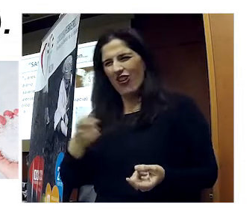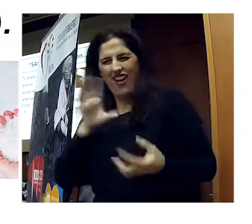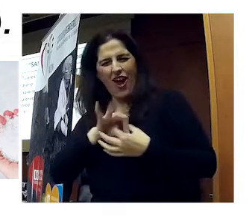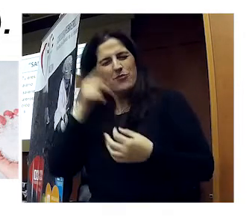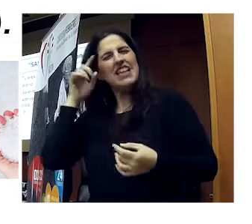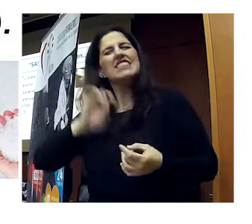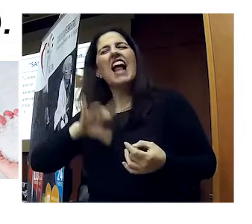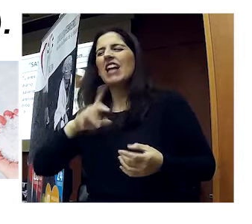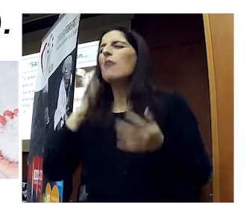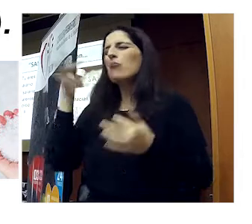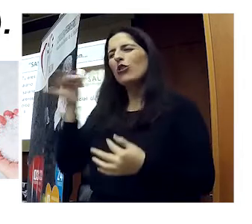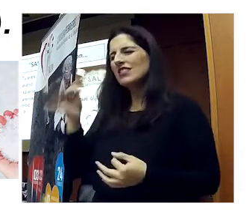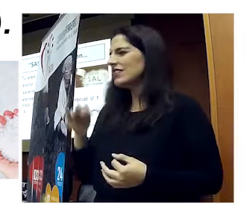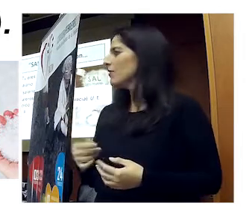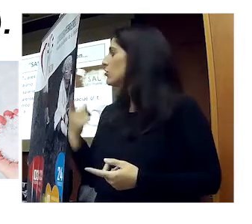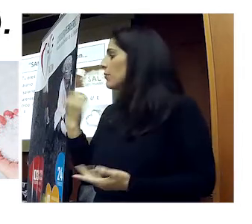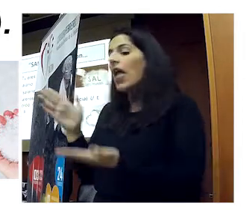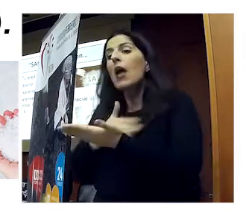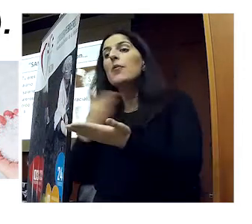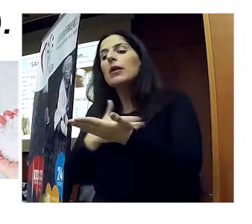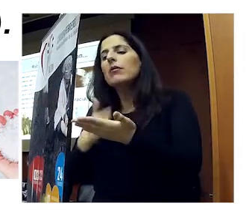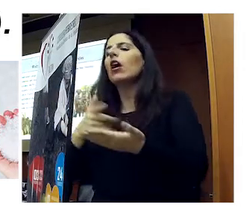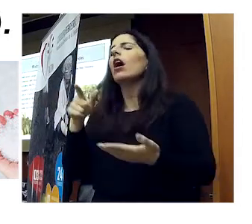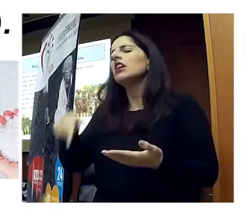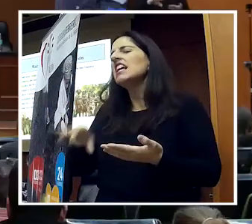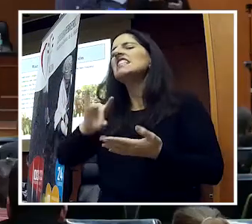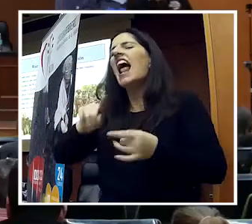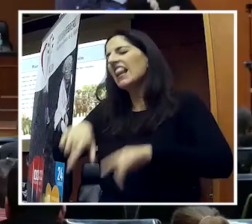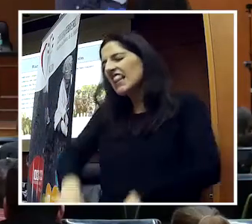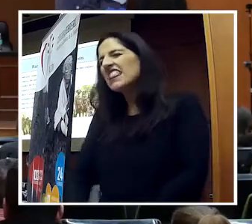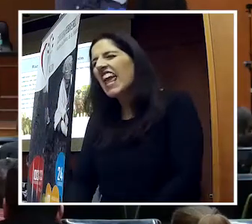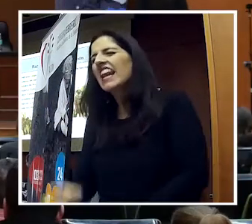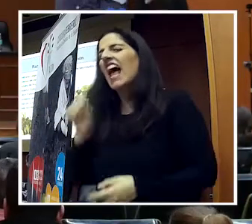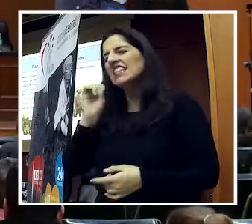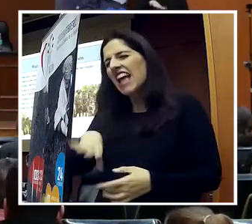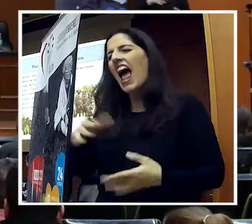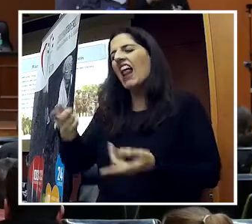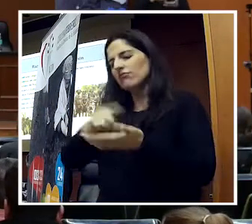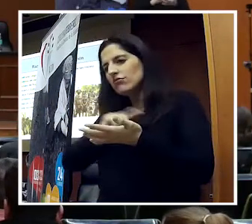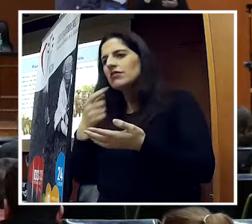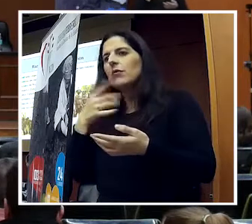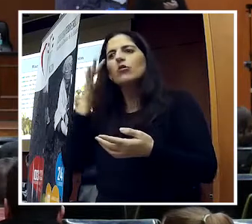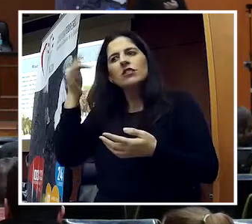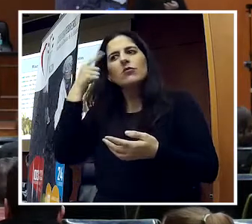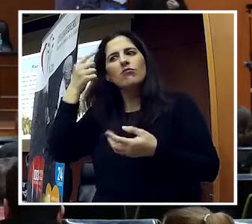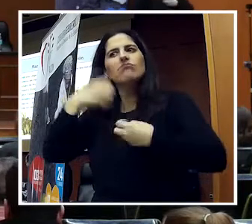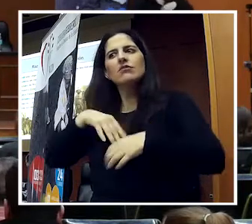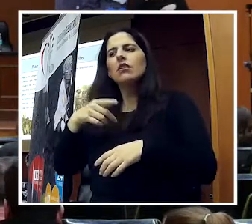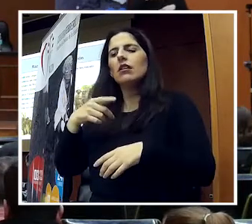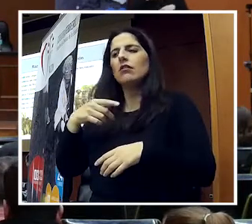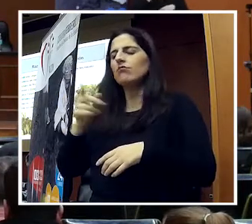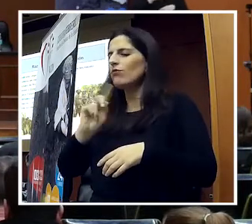tanto, en la Biblia ya hablaba de tú eres la sal de la tierra, ¿no? Pero evidentemente el problema que tenemos es que consumimos muchísima